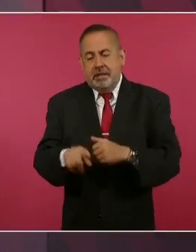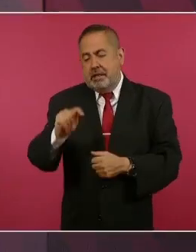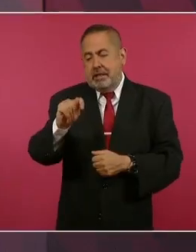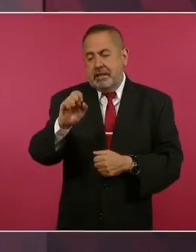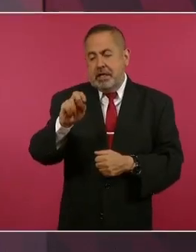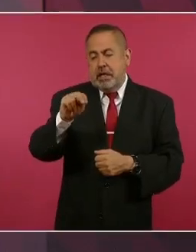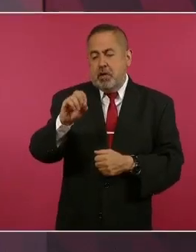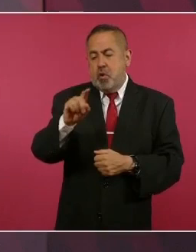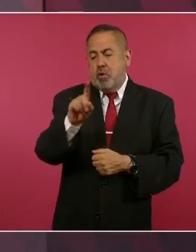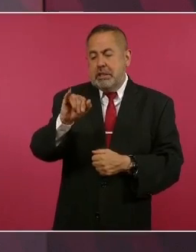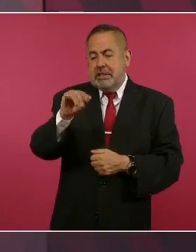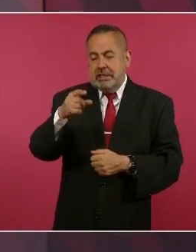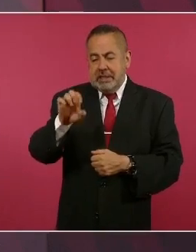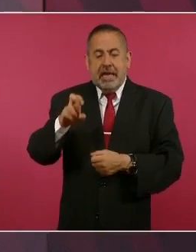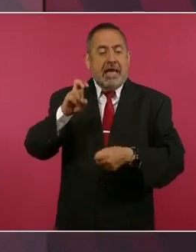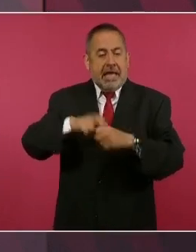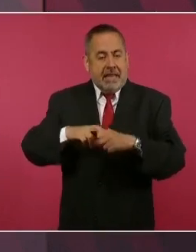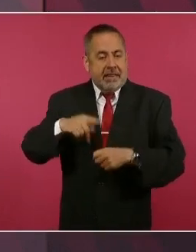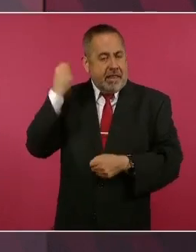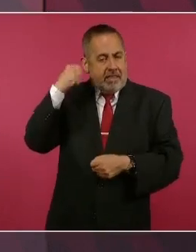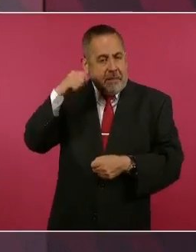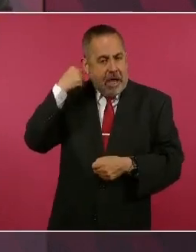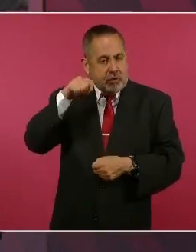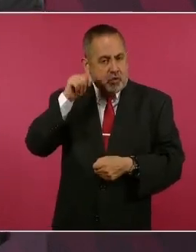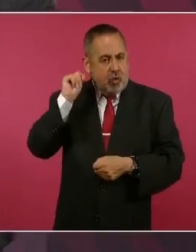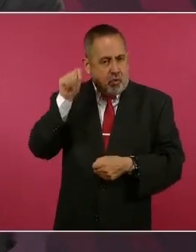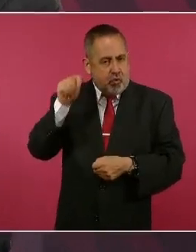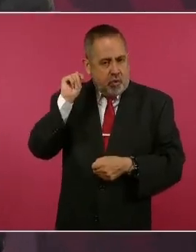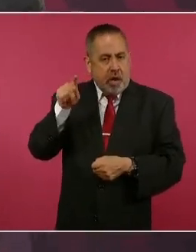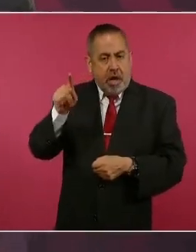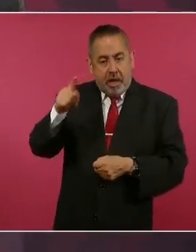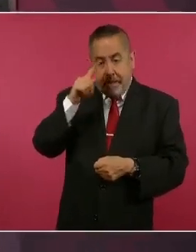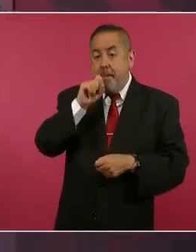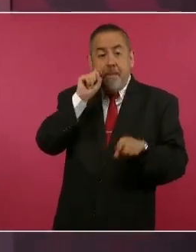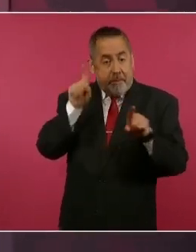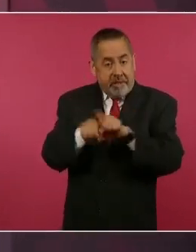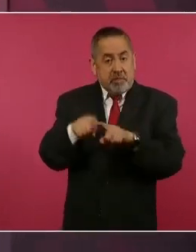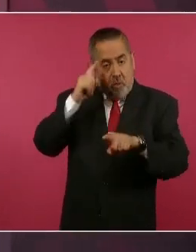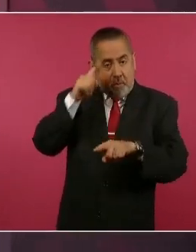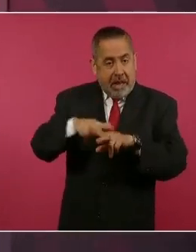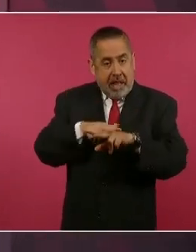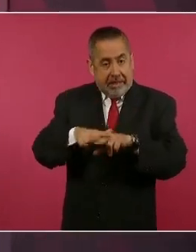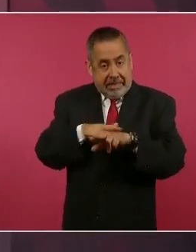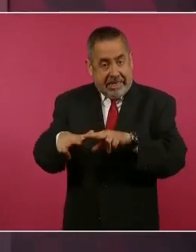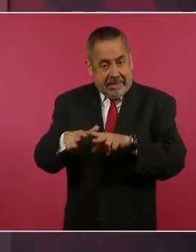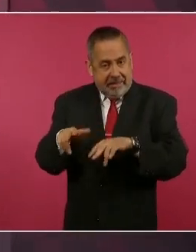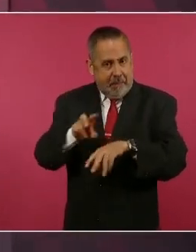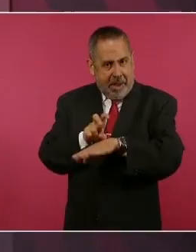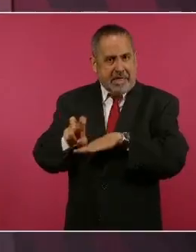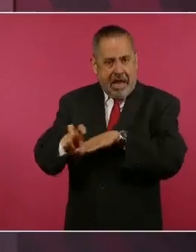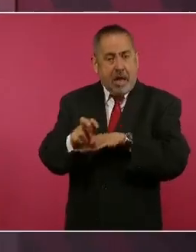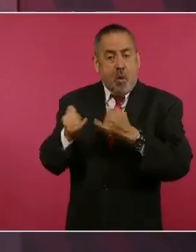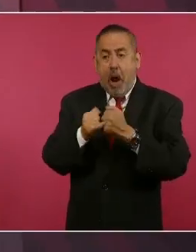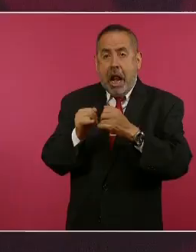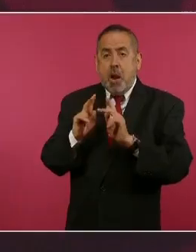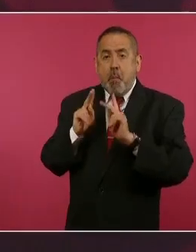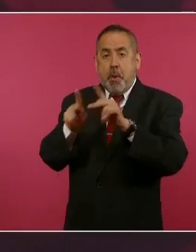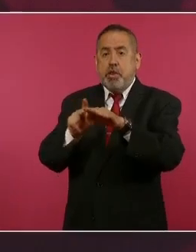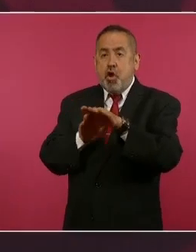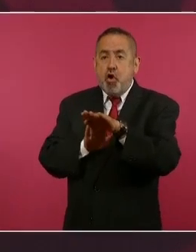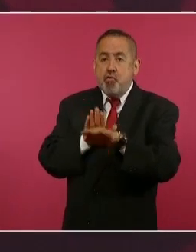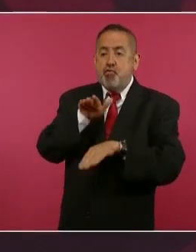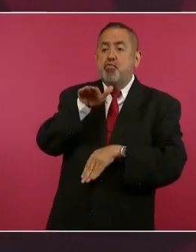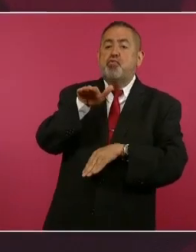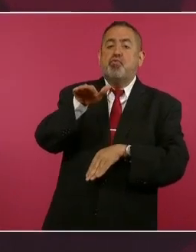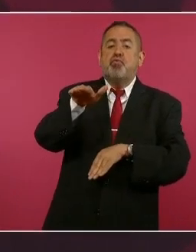Tenosique, en Tabasco, que se hizo también para el Tren Maya, un viaducto, ese como